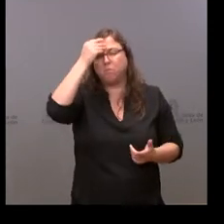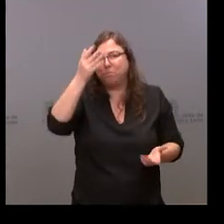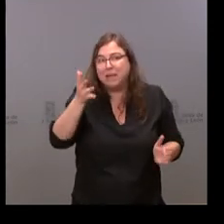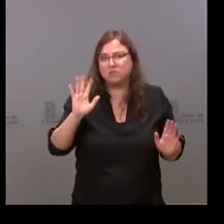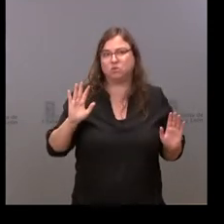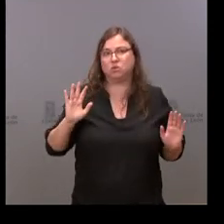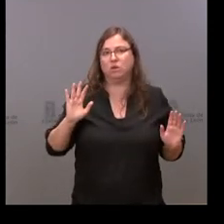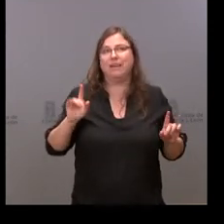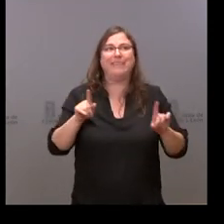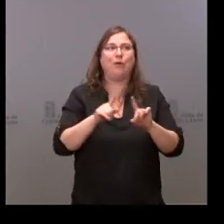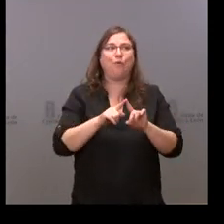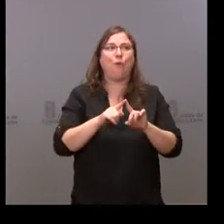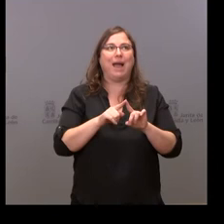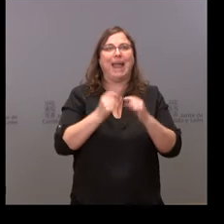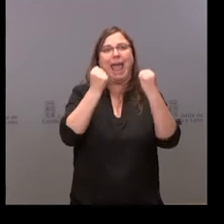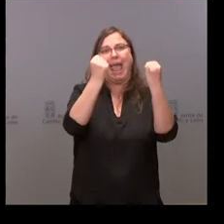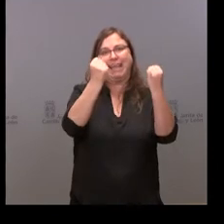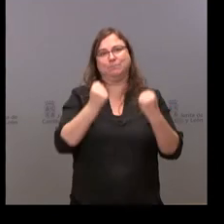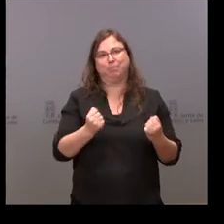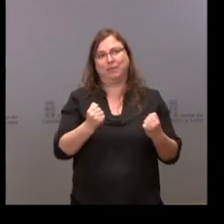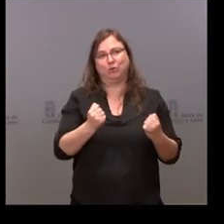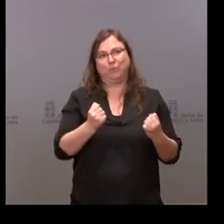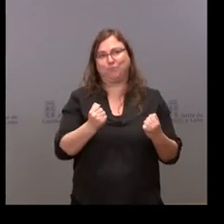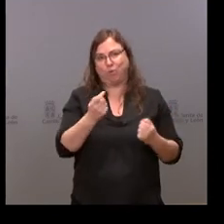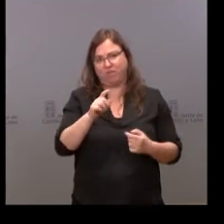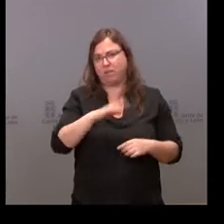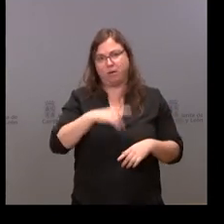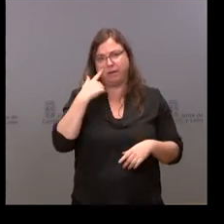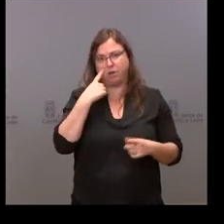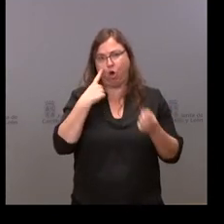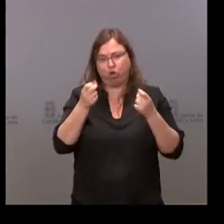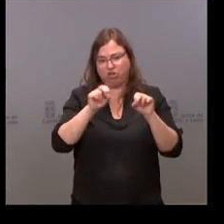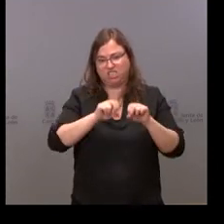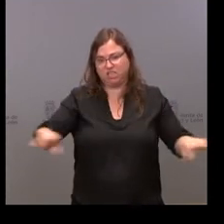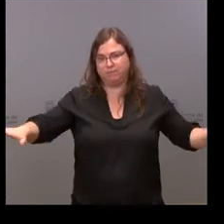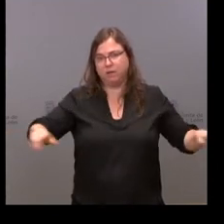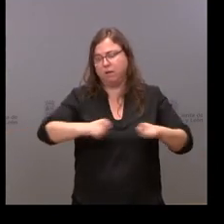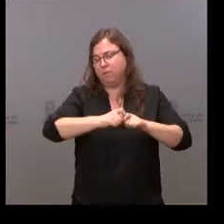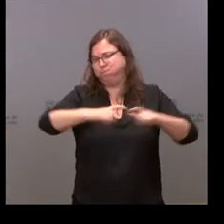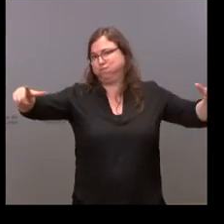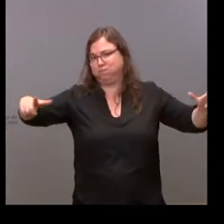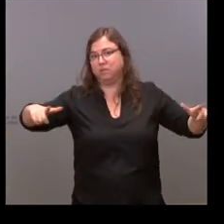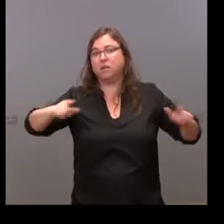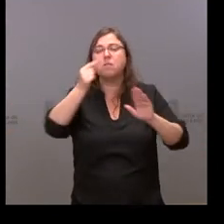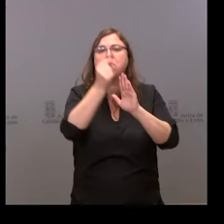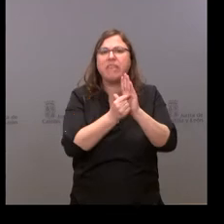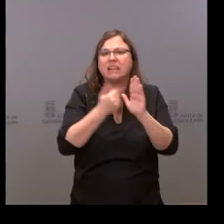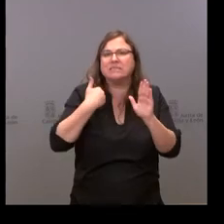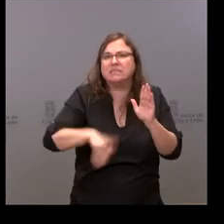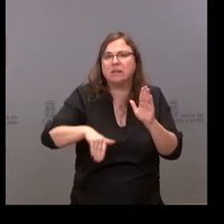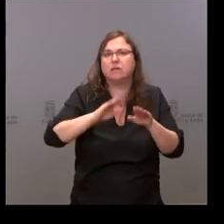ser muy experto para ver que esto está descontrolado creo yo porque no toman medidas ya y para